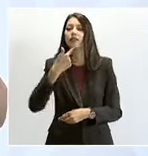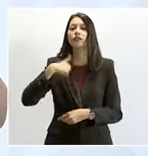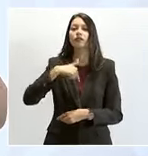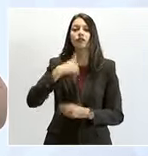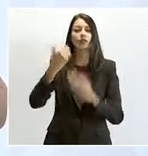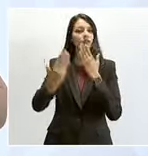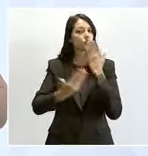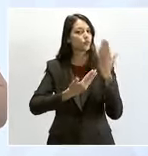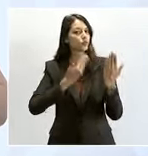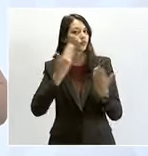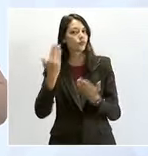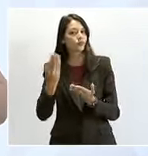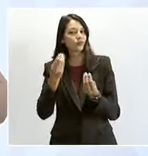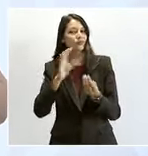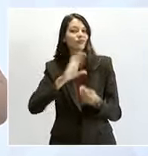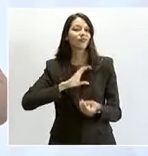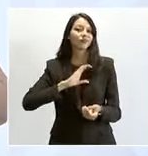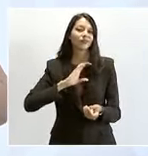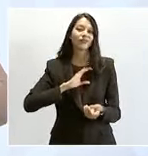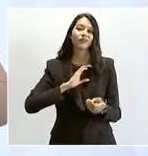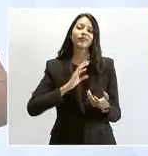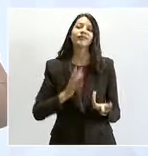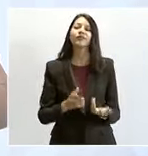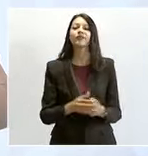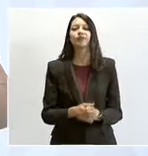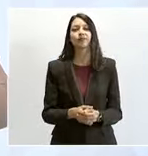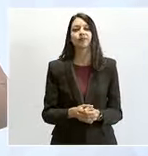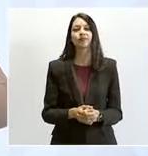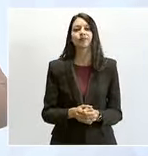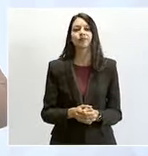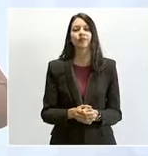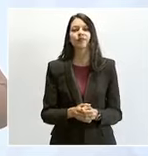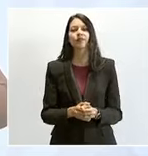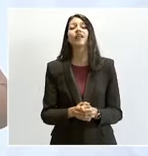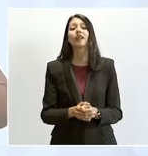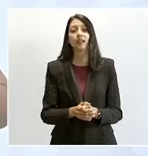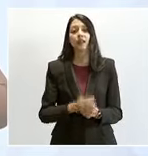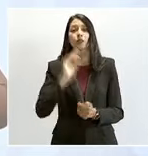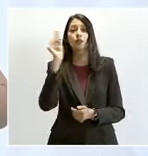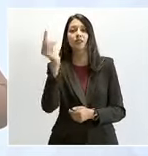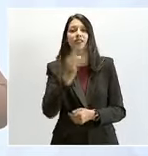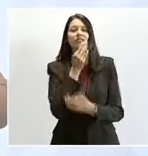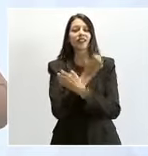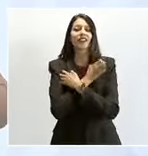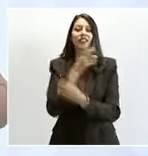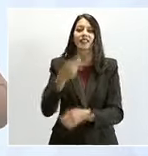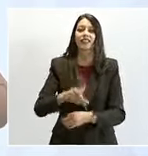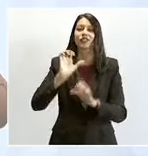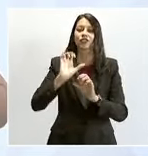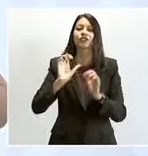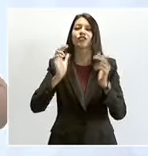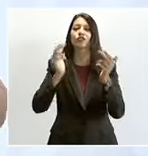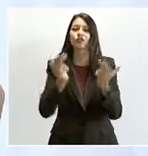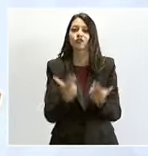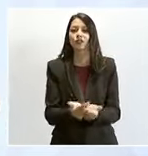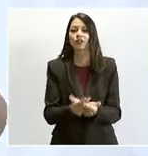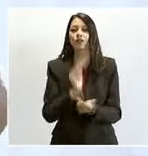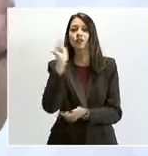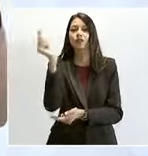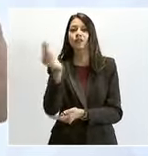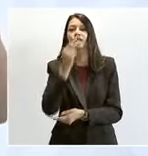queridos de la sede educativa de chilchota de universidades para el bienestar